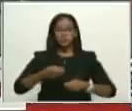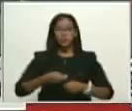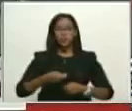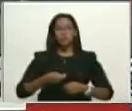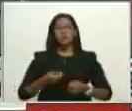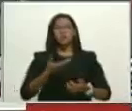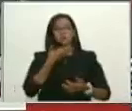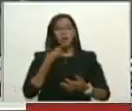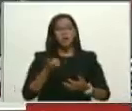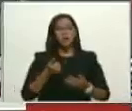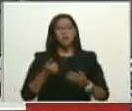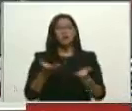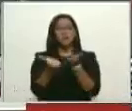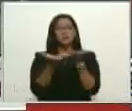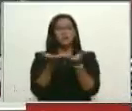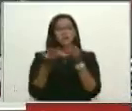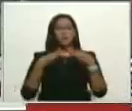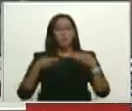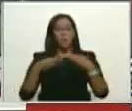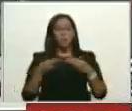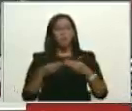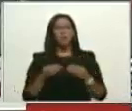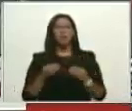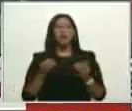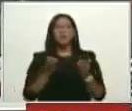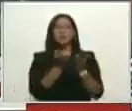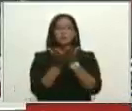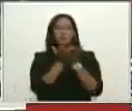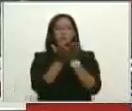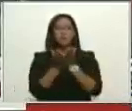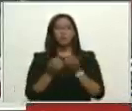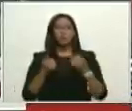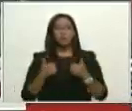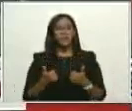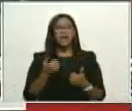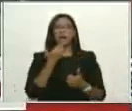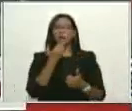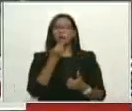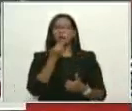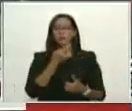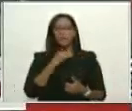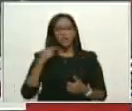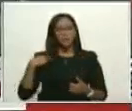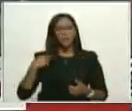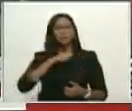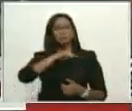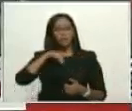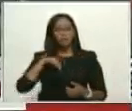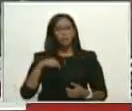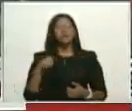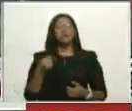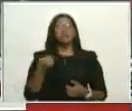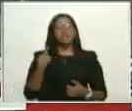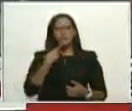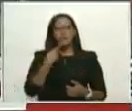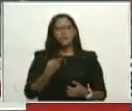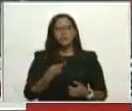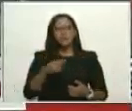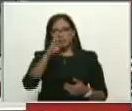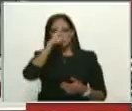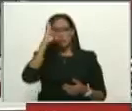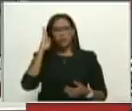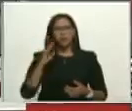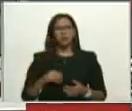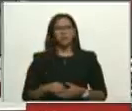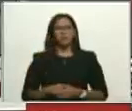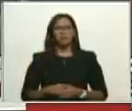mejoría de estos servicios públicos. Eso se estudió muy bien, porque si algo bueno tenemos nosotros, así lo tengo que decir, Diosdado,